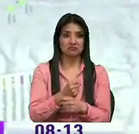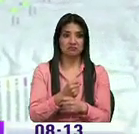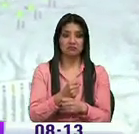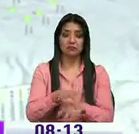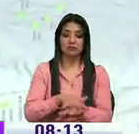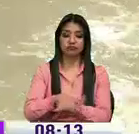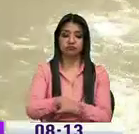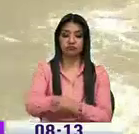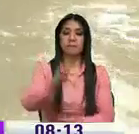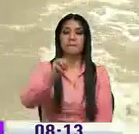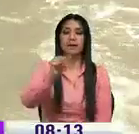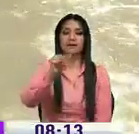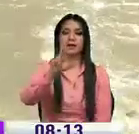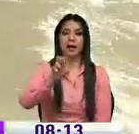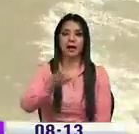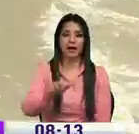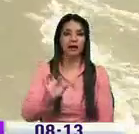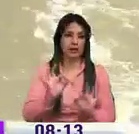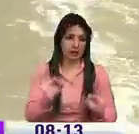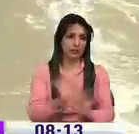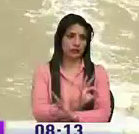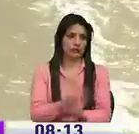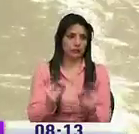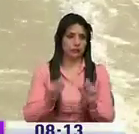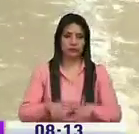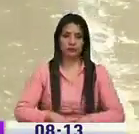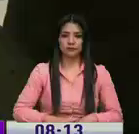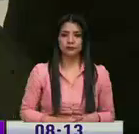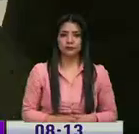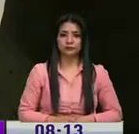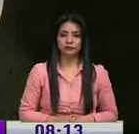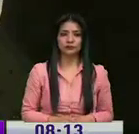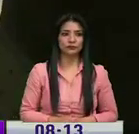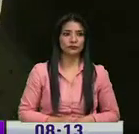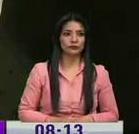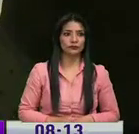Machángara estaría descontaminado. Informó Priscila Cadena.